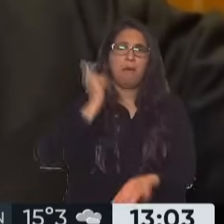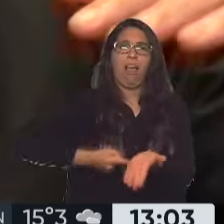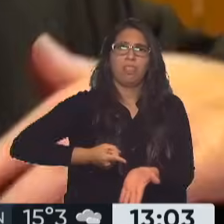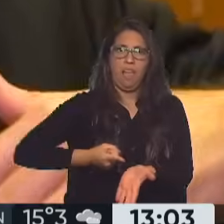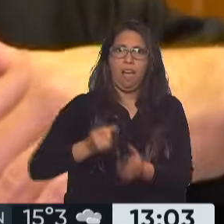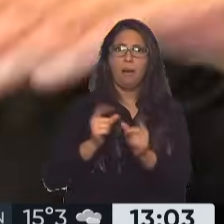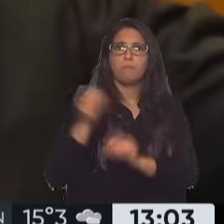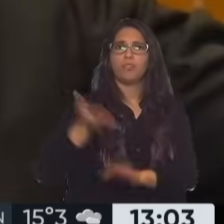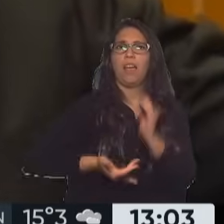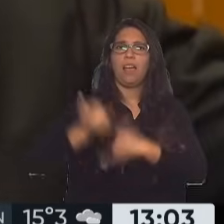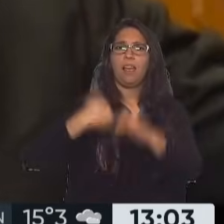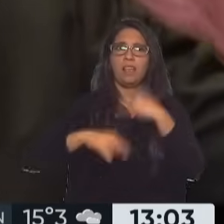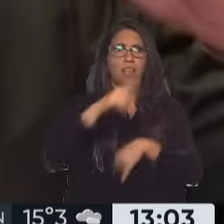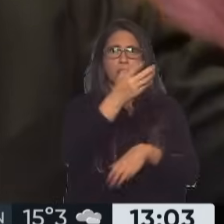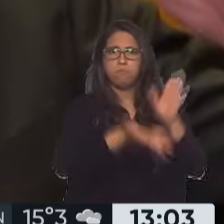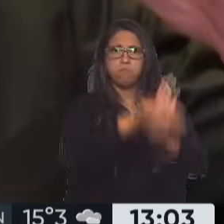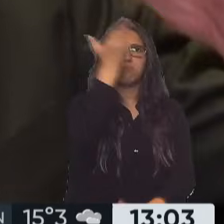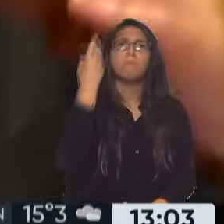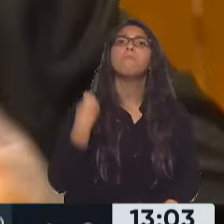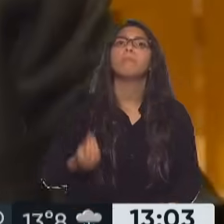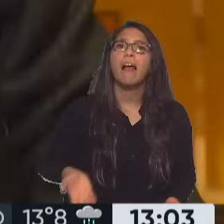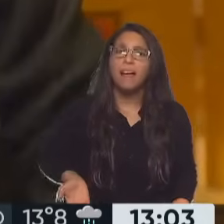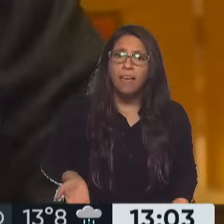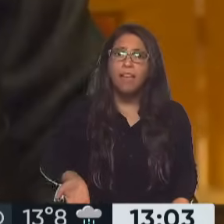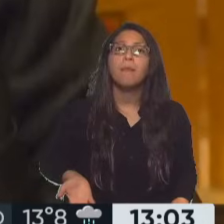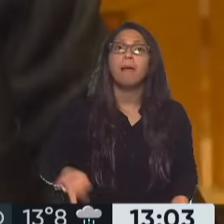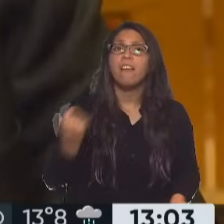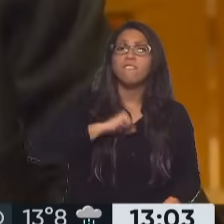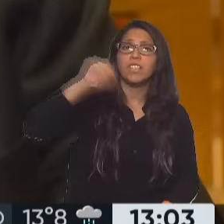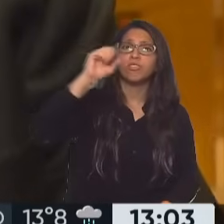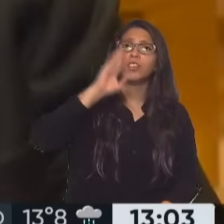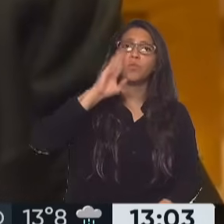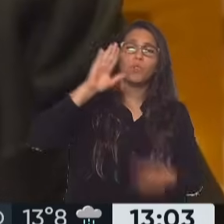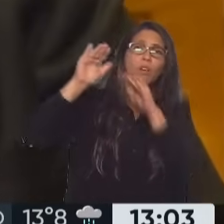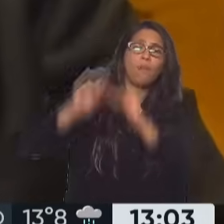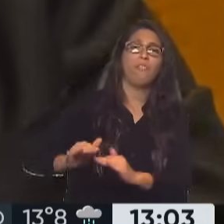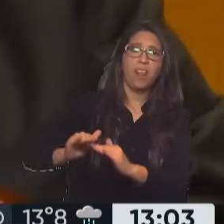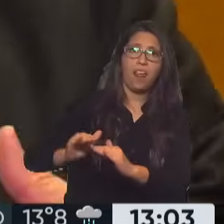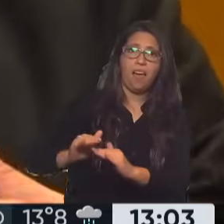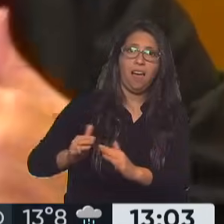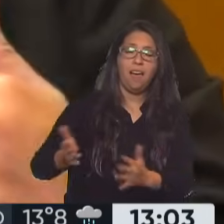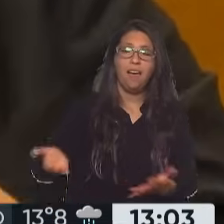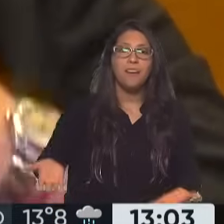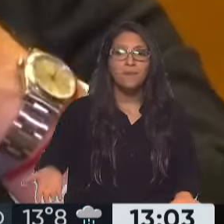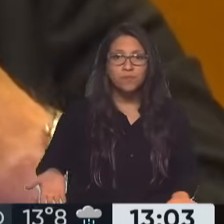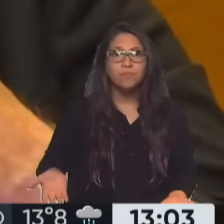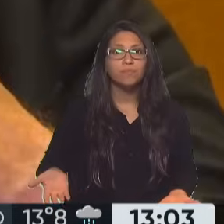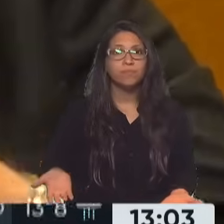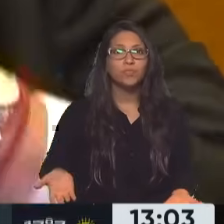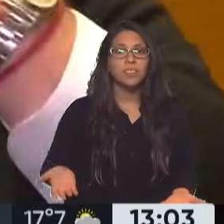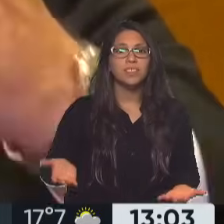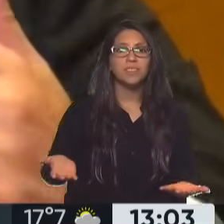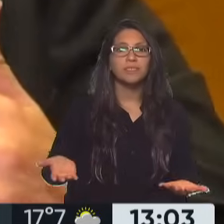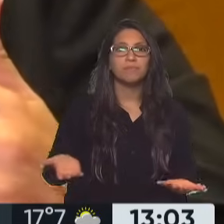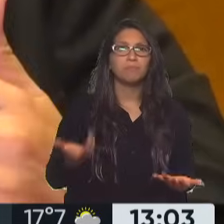Unidos ha subido mucho las tasas. ¿Saben para qué? Para parar la inflación en los Estados Unidos, que se ha multiplicado